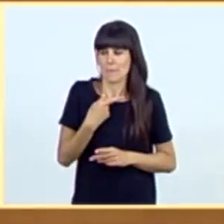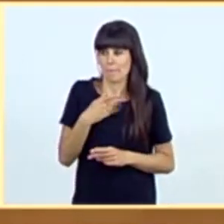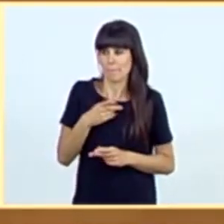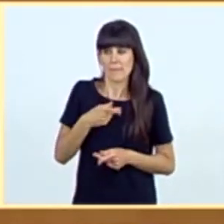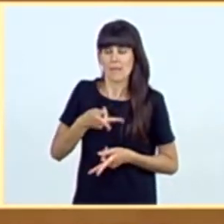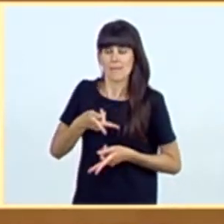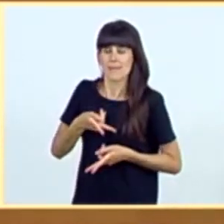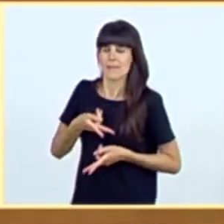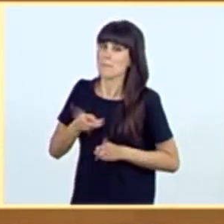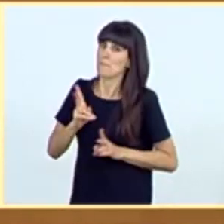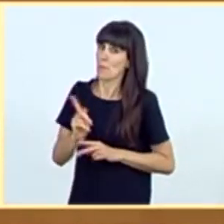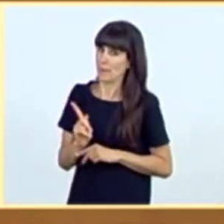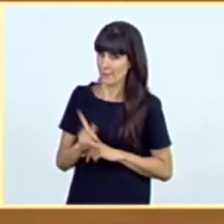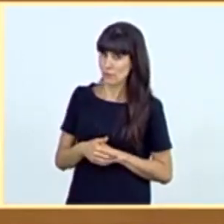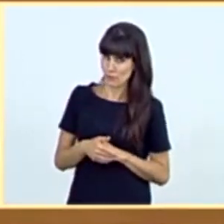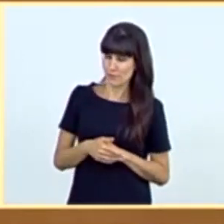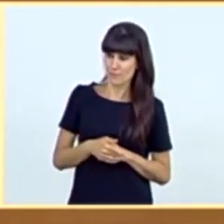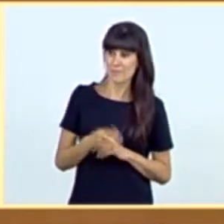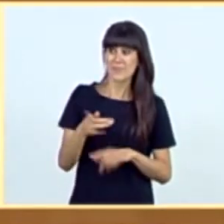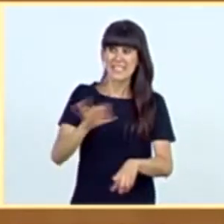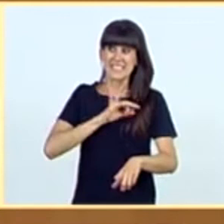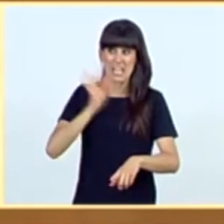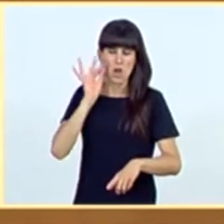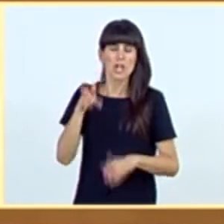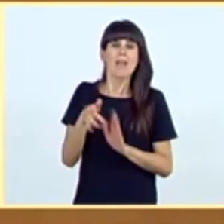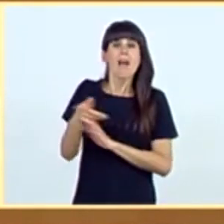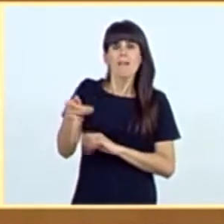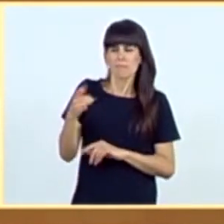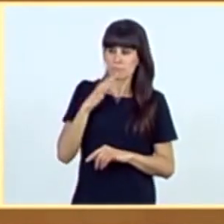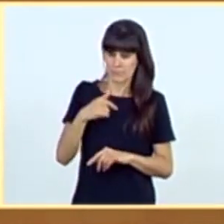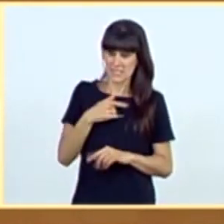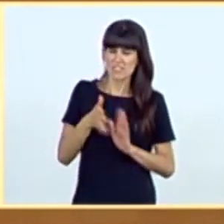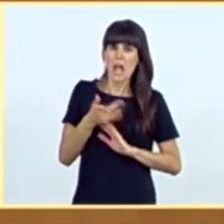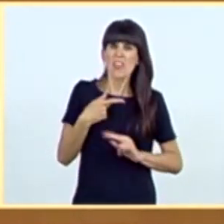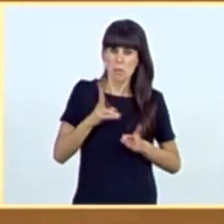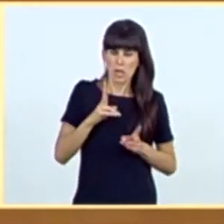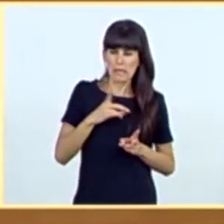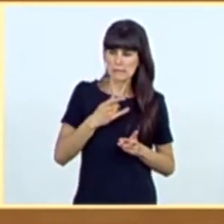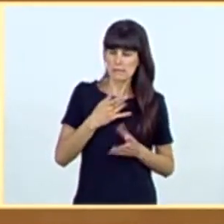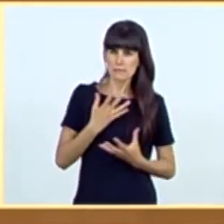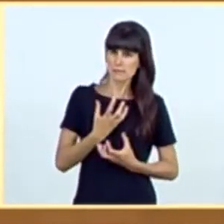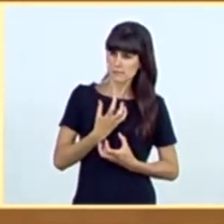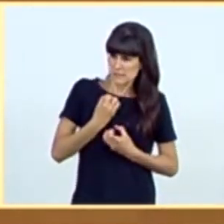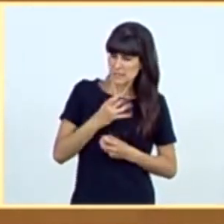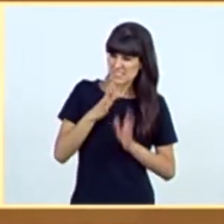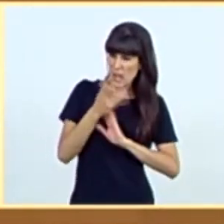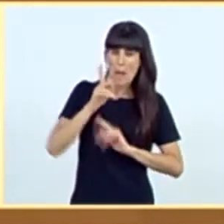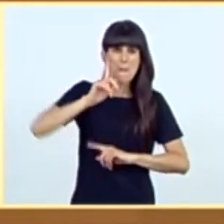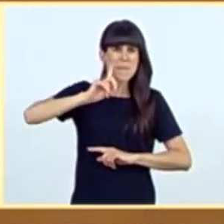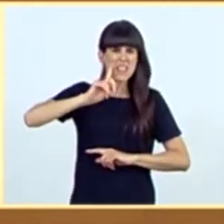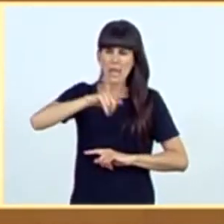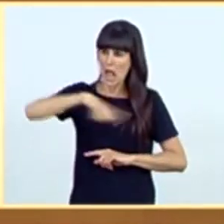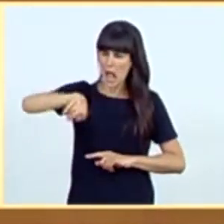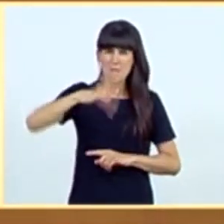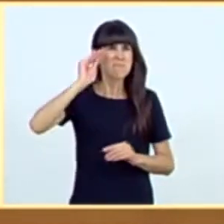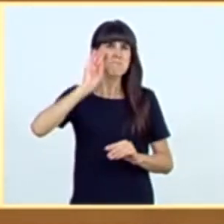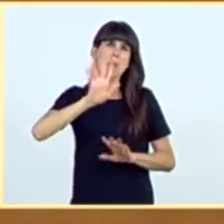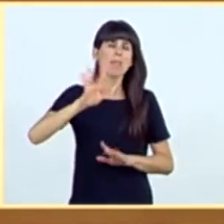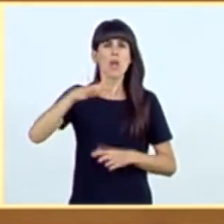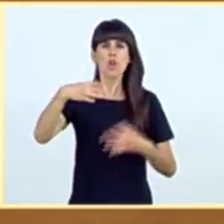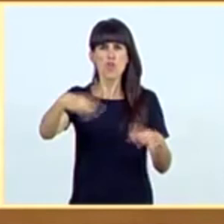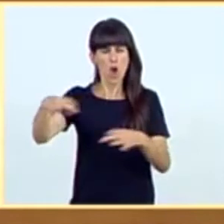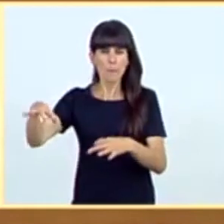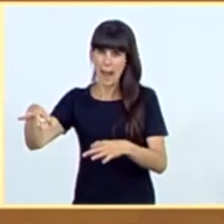Y, señoría, es de demócratas indignarse cuando la mentira se normaliza en el discurso político.